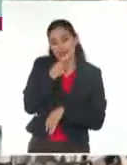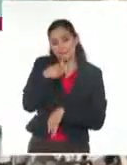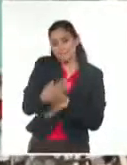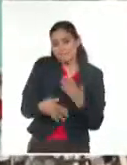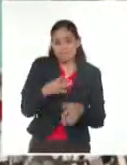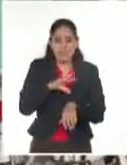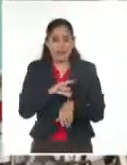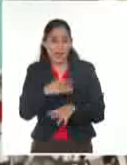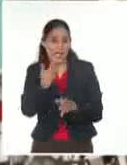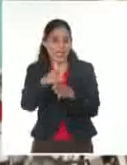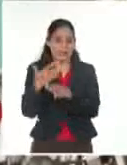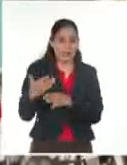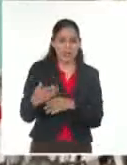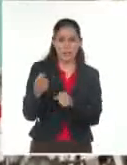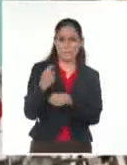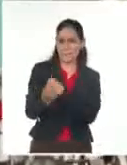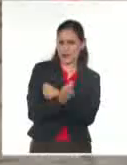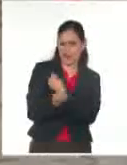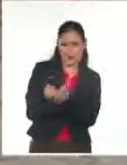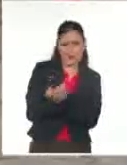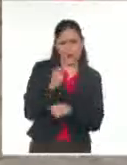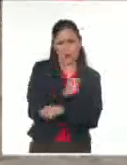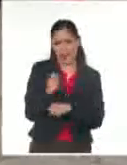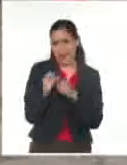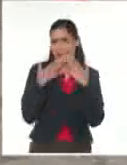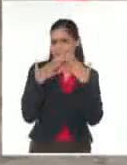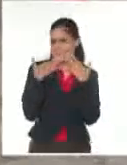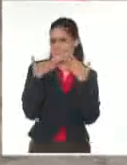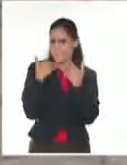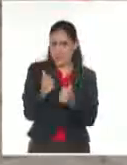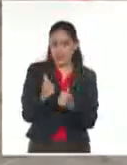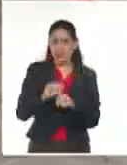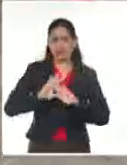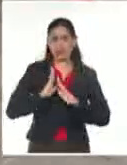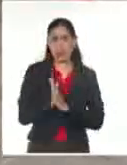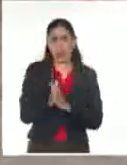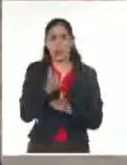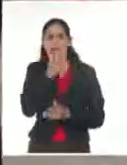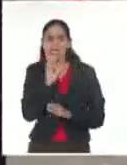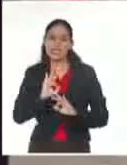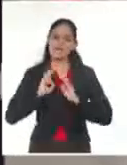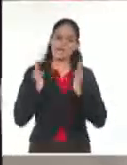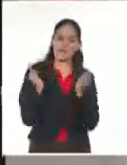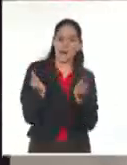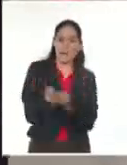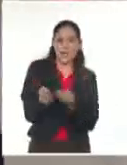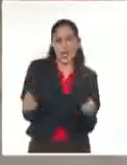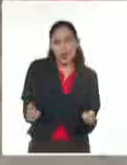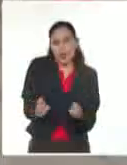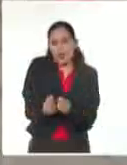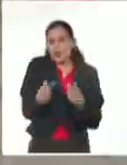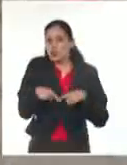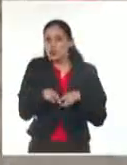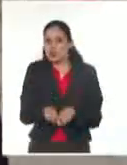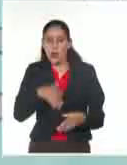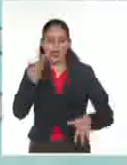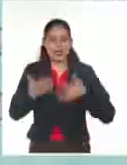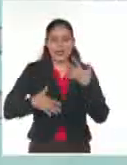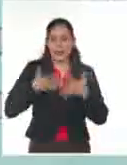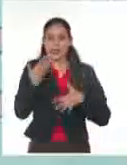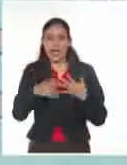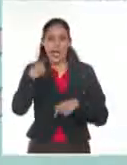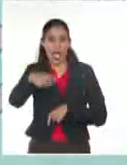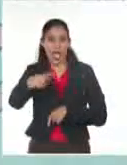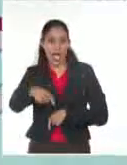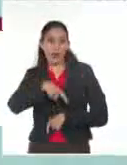La profesora, maravillosa, es una familia bastante unida, lo mismo hacemos actividades